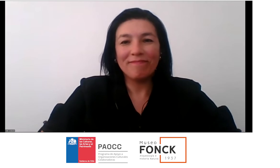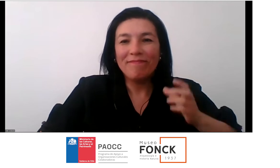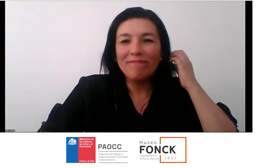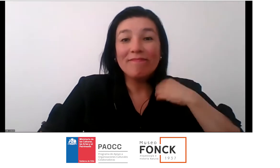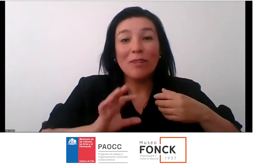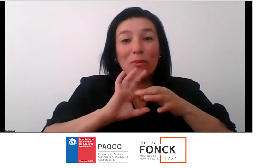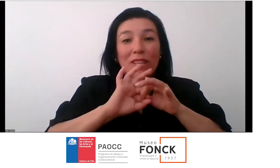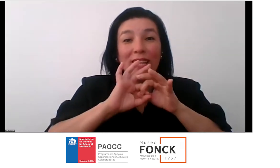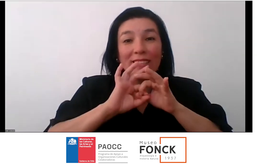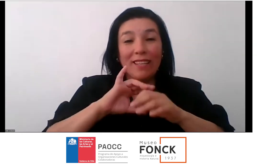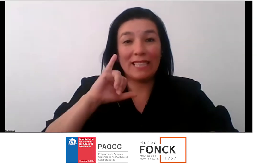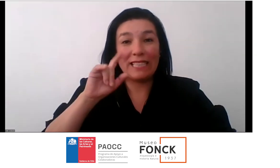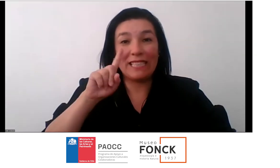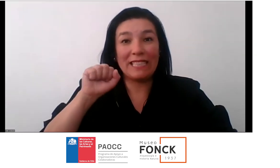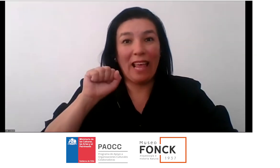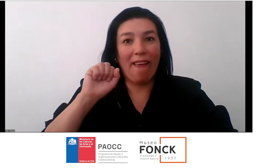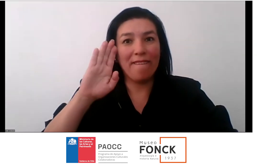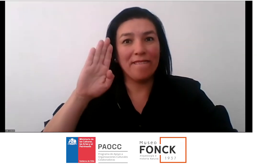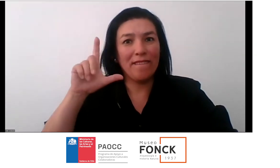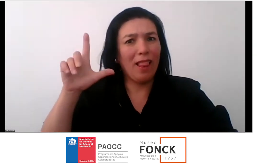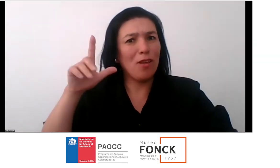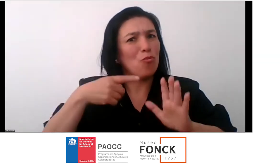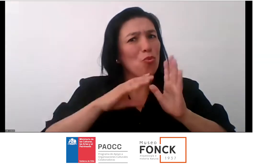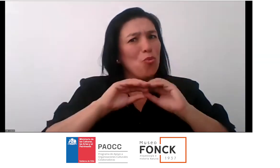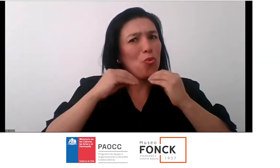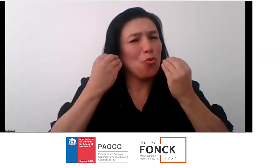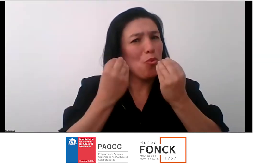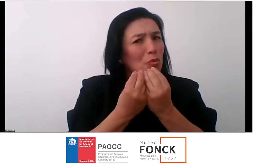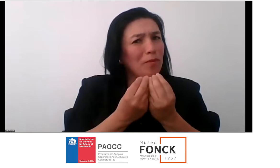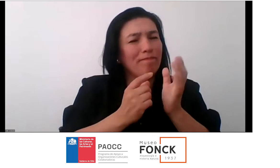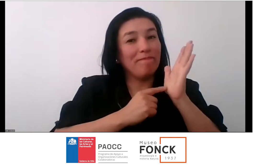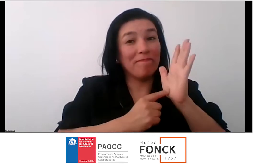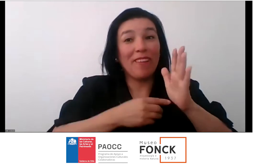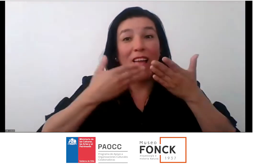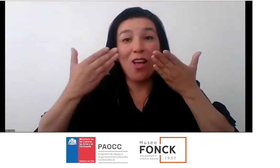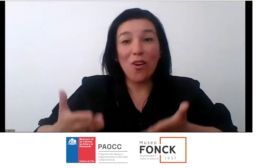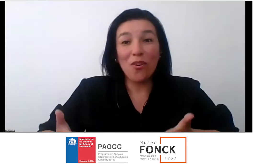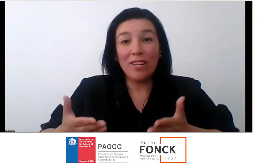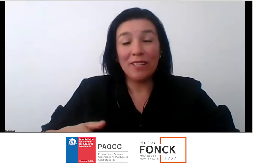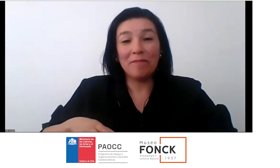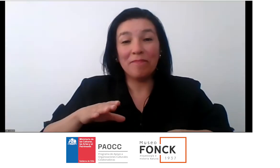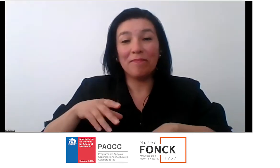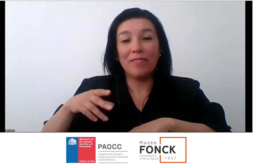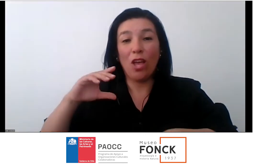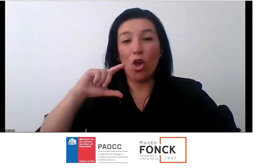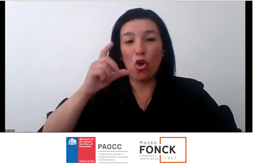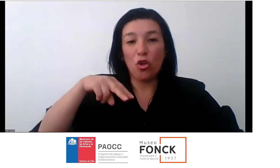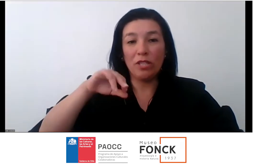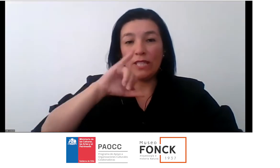Muchas gracias, Isabel. Súper completa tu presentación. Ahora le vamos a dar el paso a